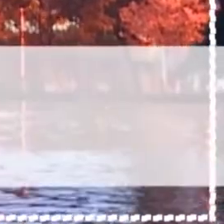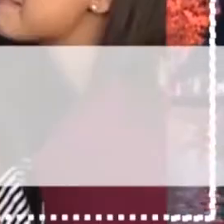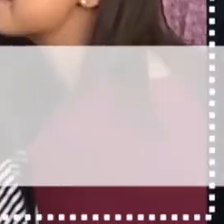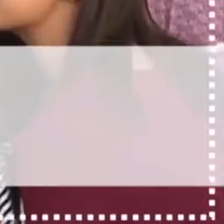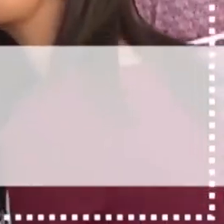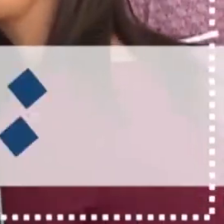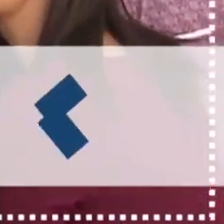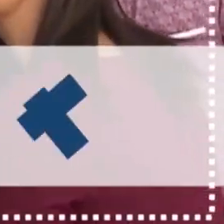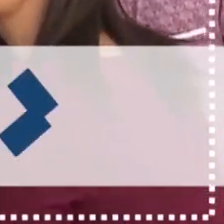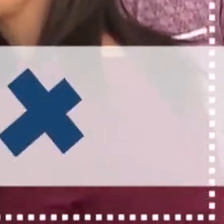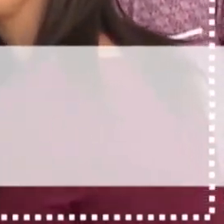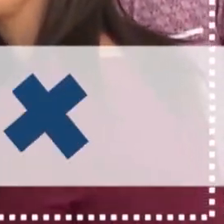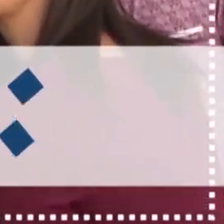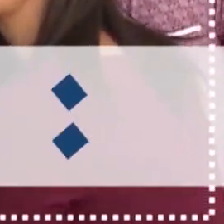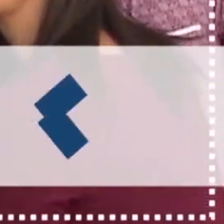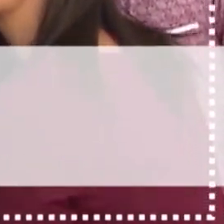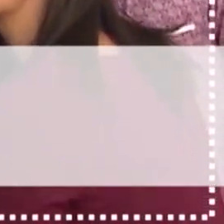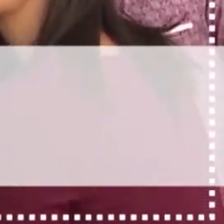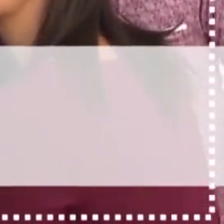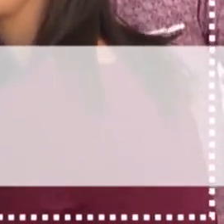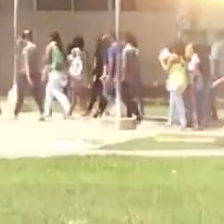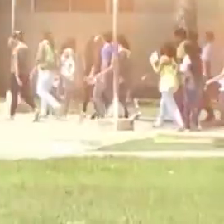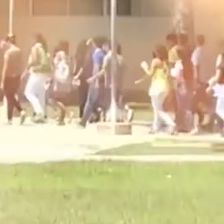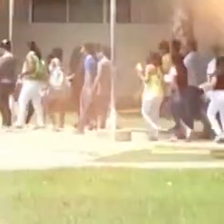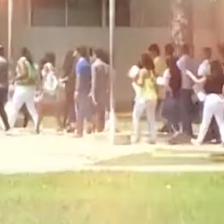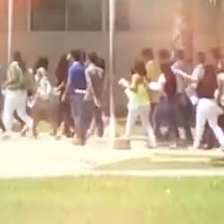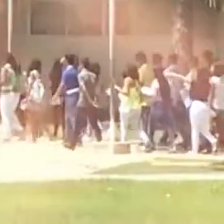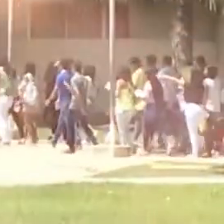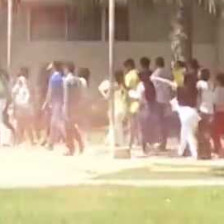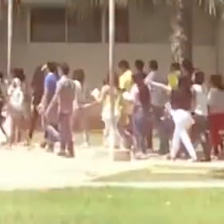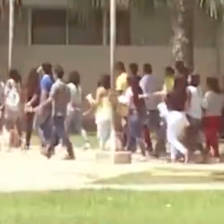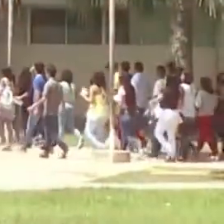Por una universidad más incluyente e innovadora.